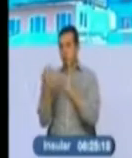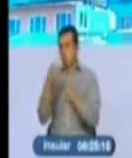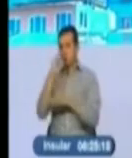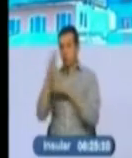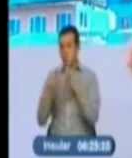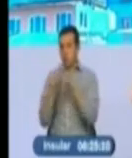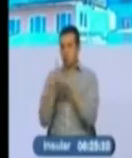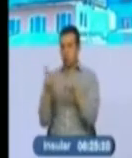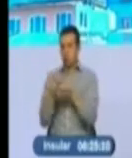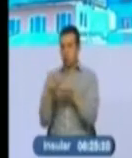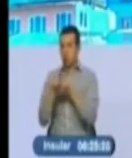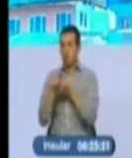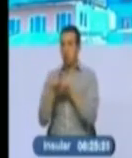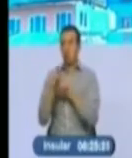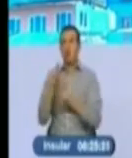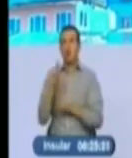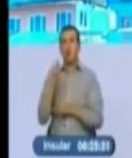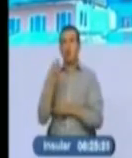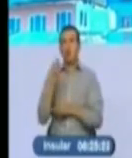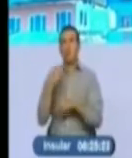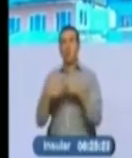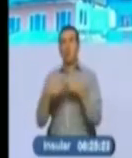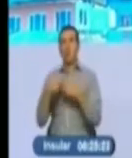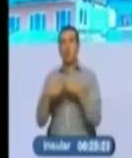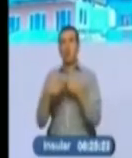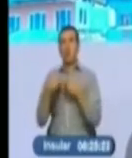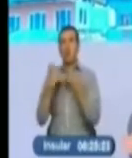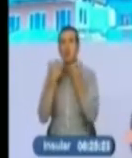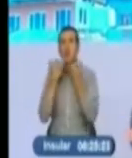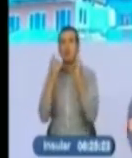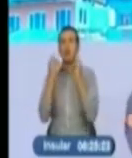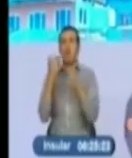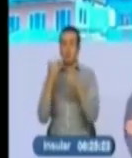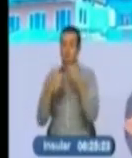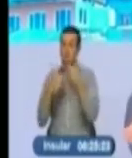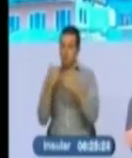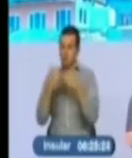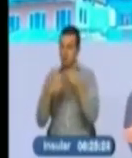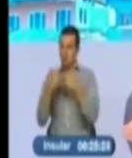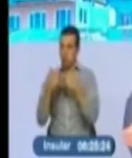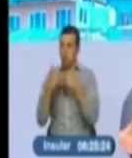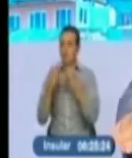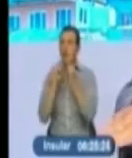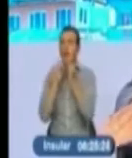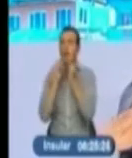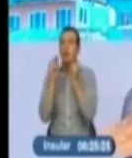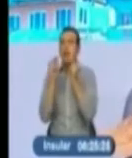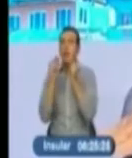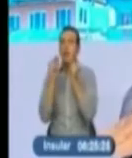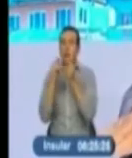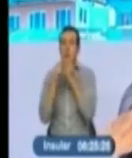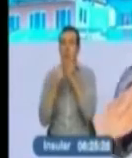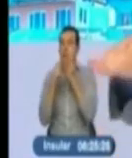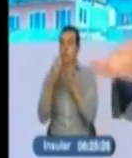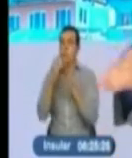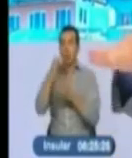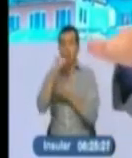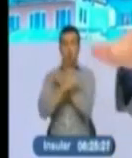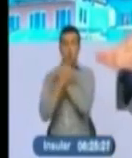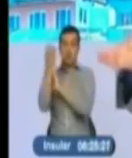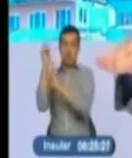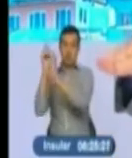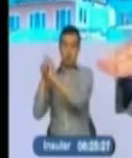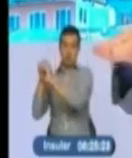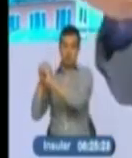todo el mundo, se llaman encaje. Yo creo que hay un problema de lenguaje comunicacional. Lo que hace es que conviene tener la plata afuera, pero dado que